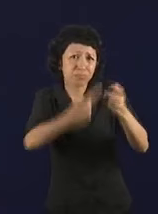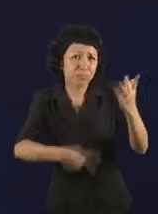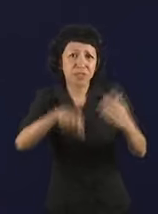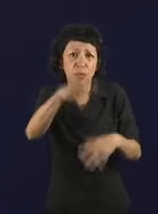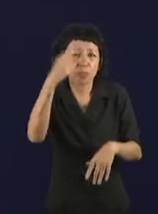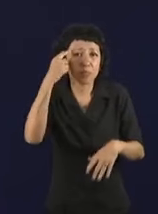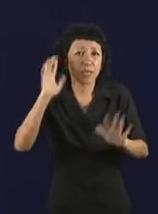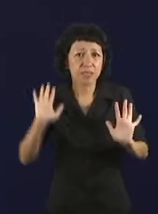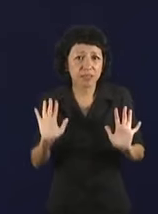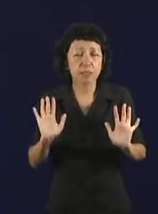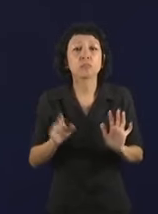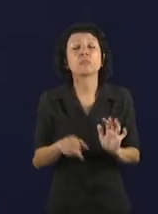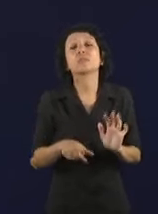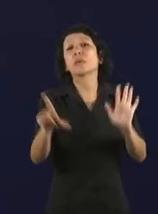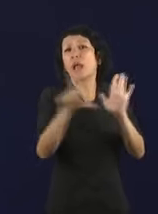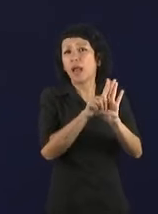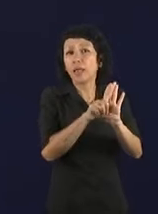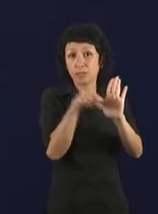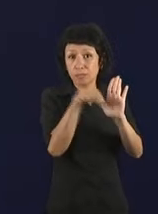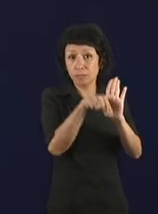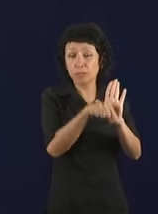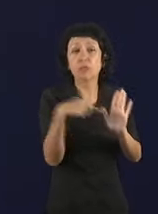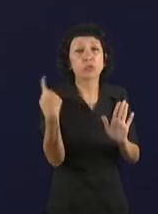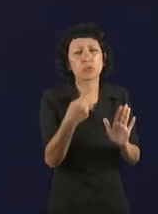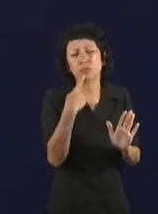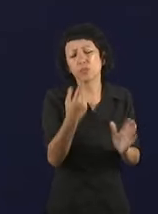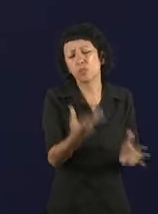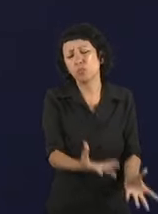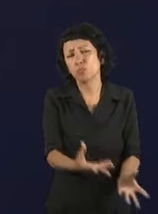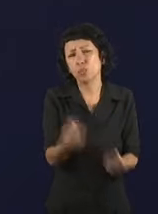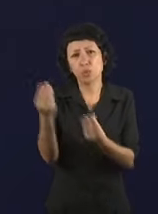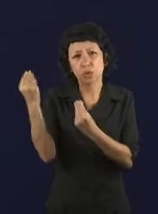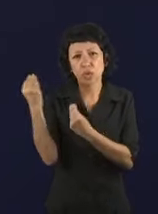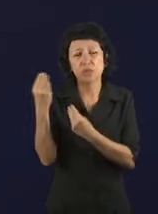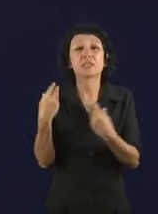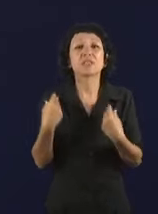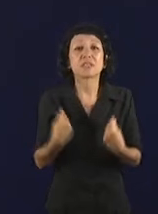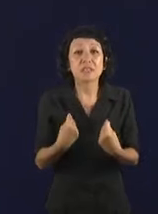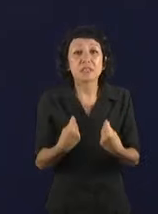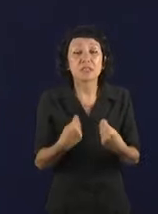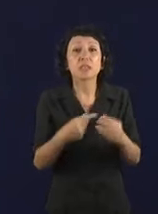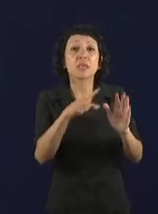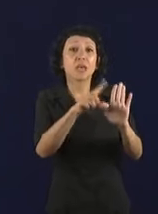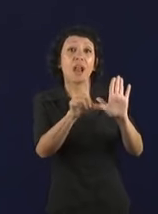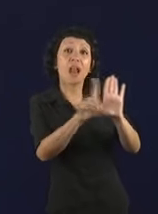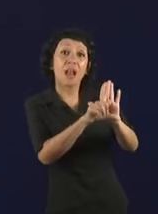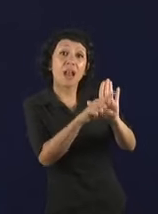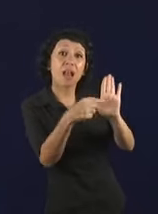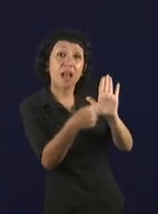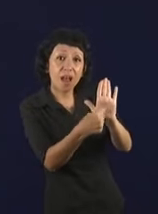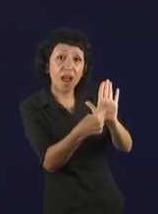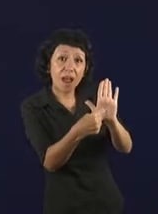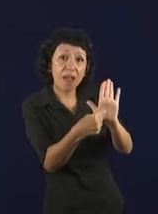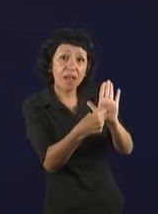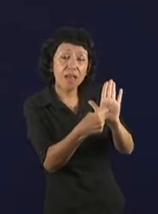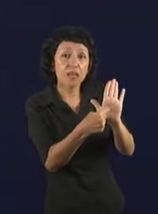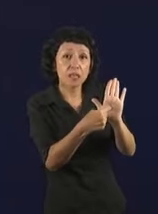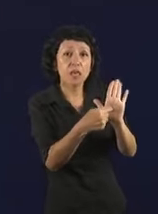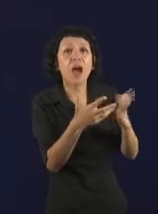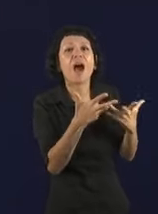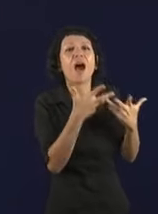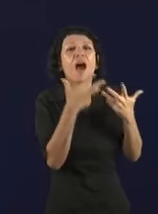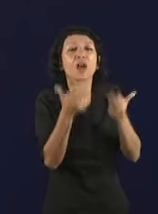la ley lo dijimos una y 1 veces es acot hacer más vulnerable este esta transición hacia una